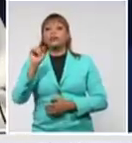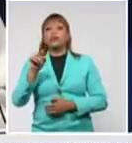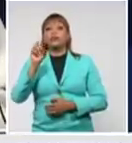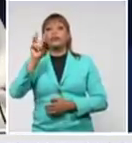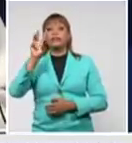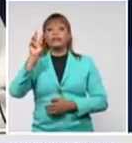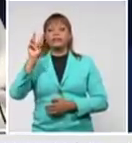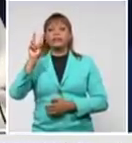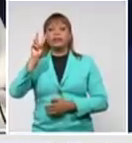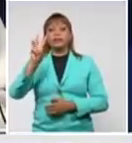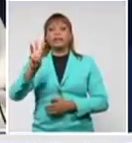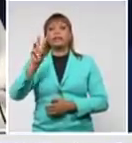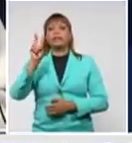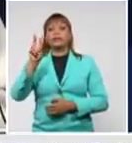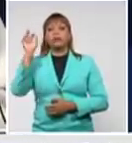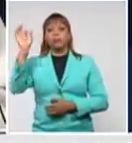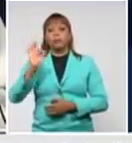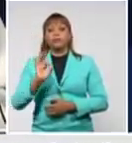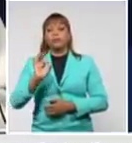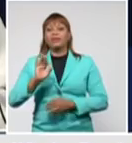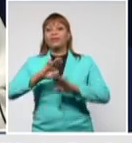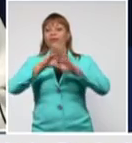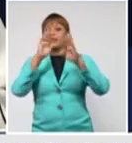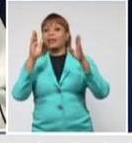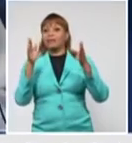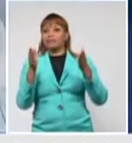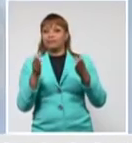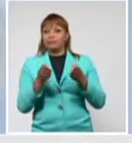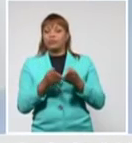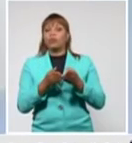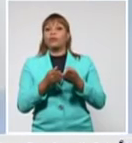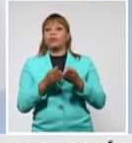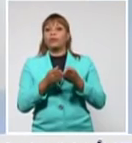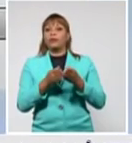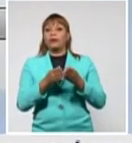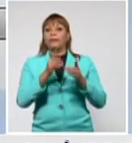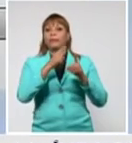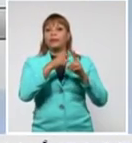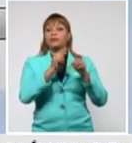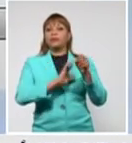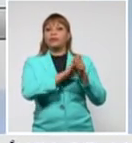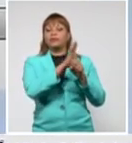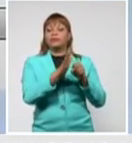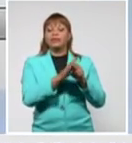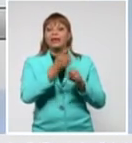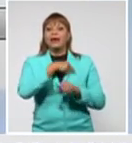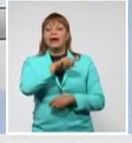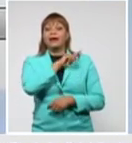48,32% de todos los casos del mundo, pues ya con diagnosticar ayer